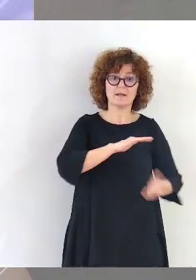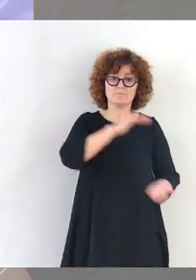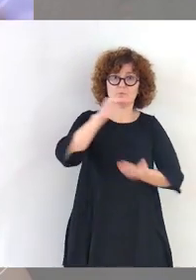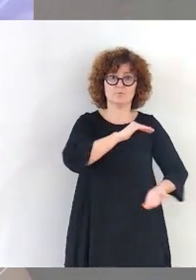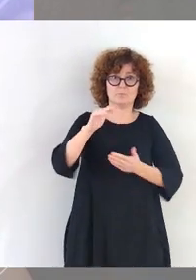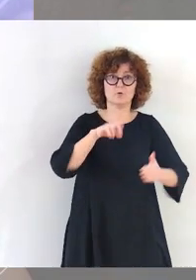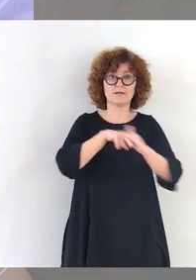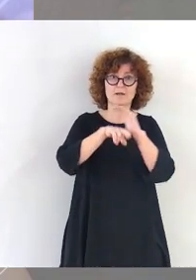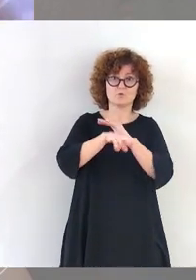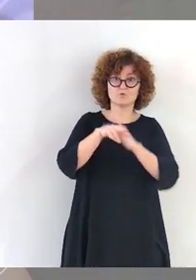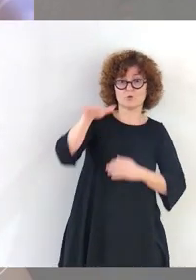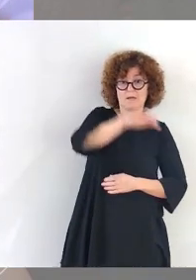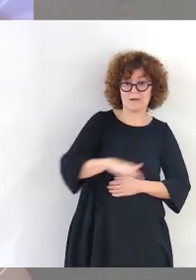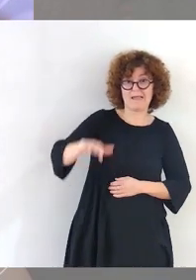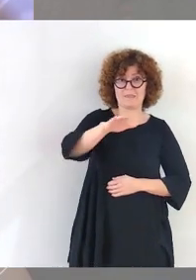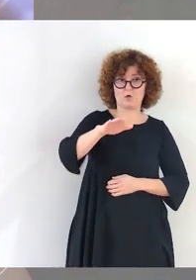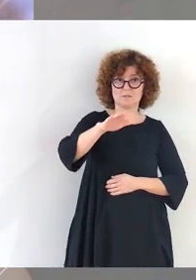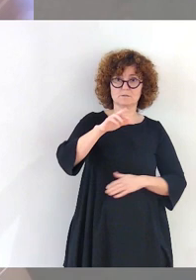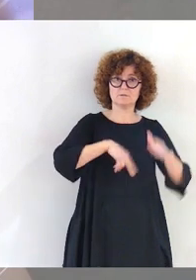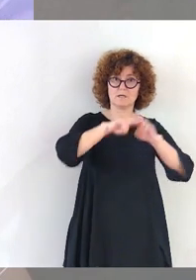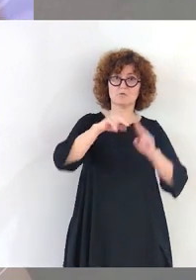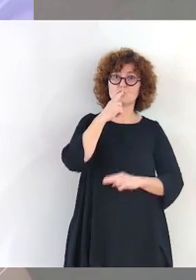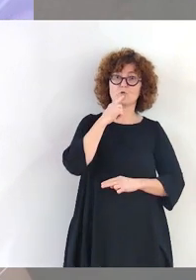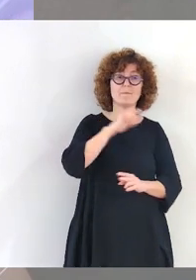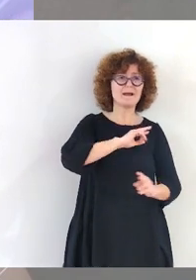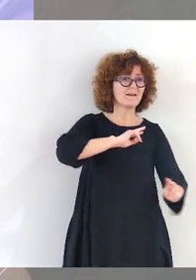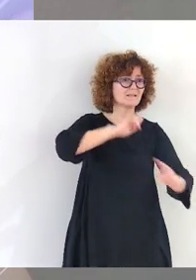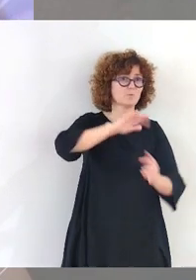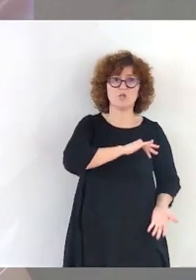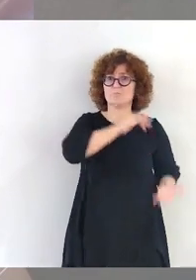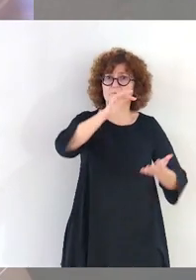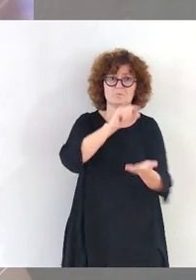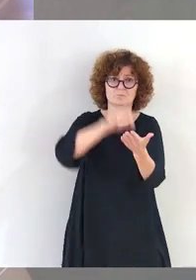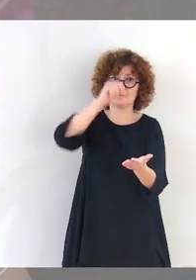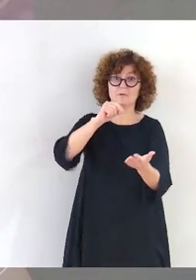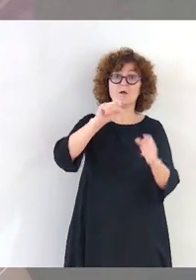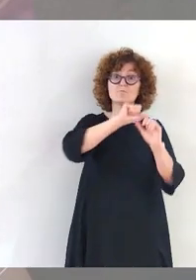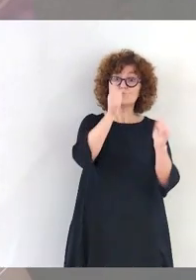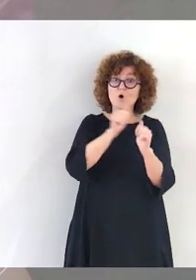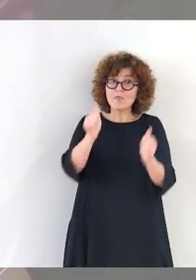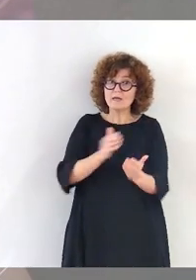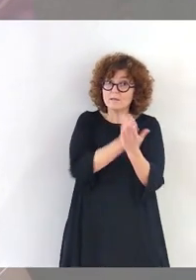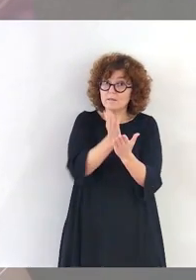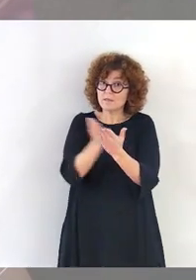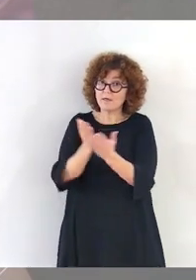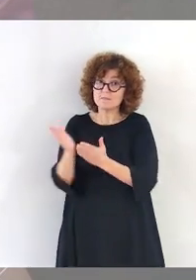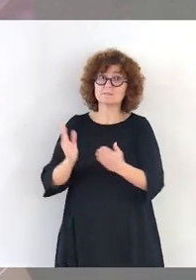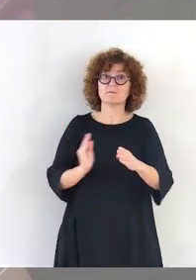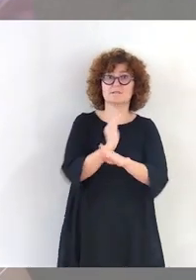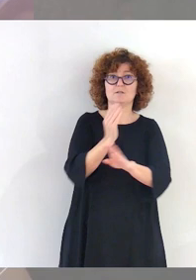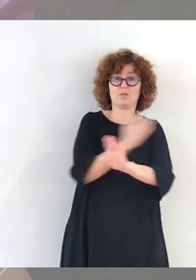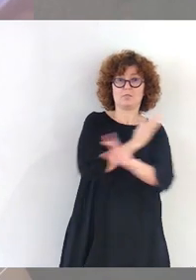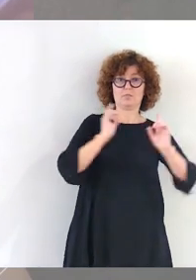a las sociedades nacionales de la Cruz Roja para que puedan responder cada vez más tenemos modalidades en las que estamos invirtiendo en